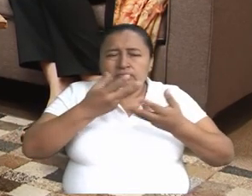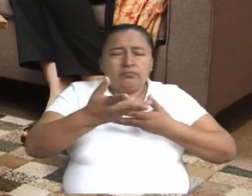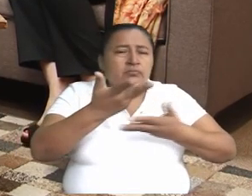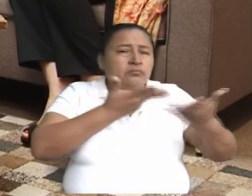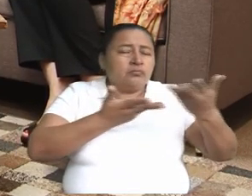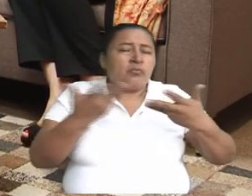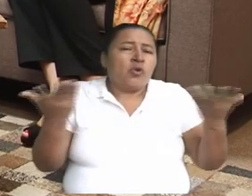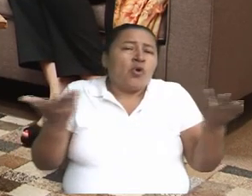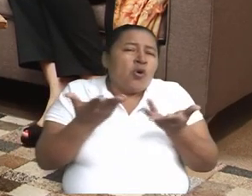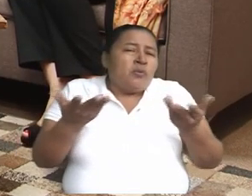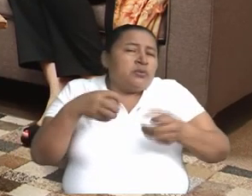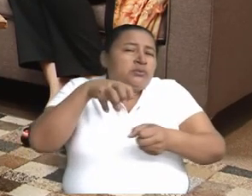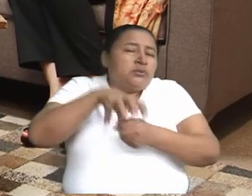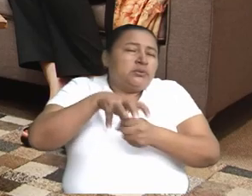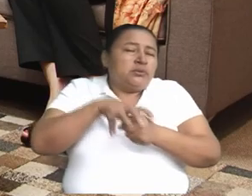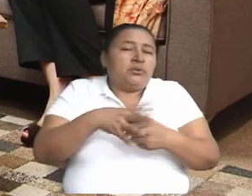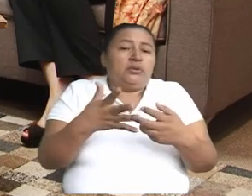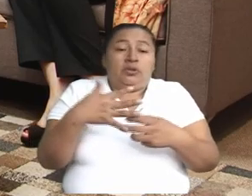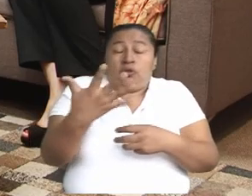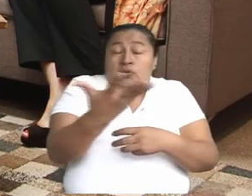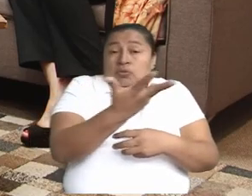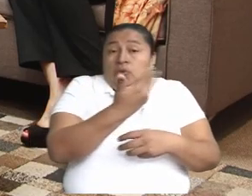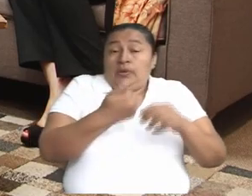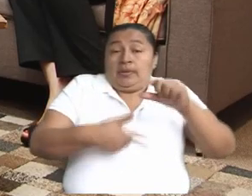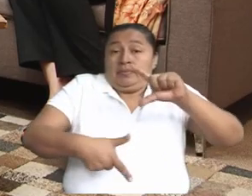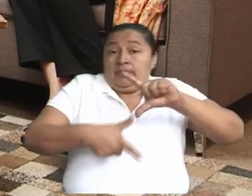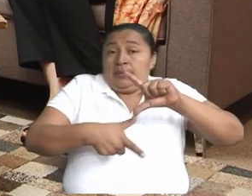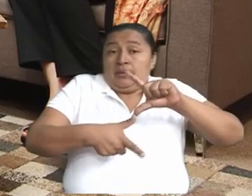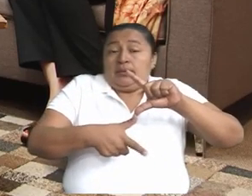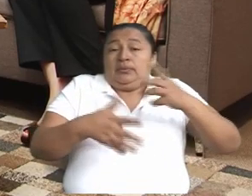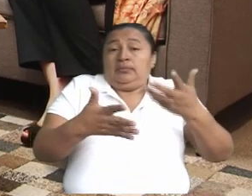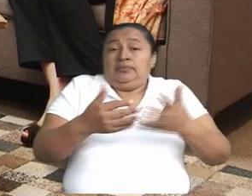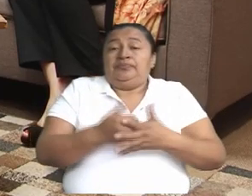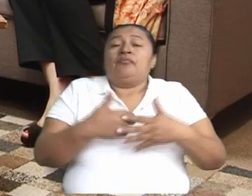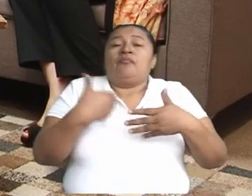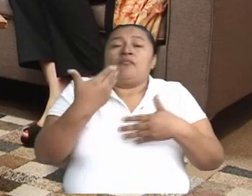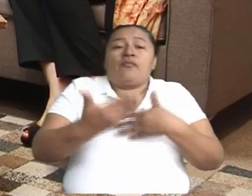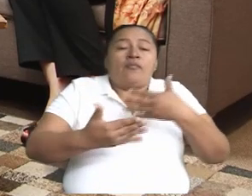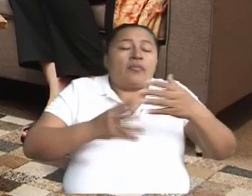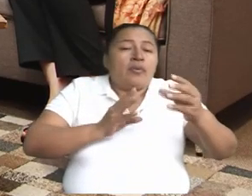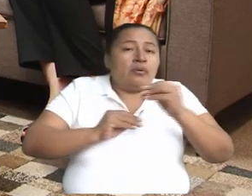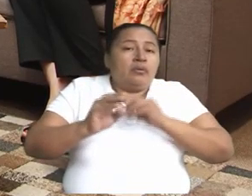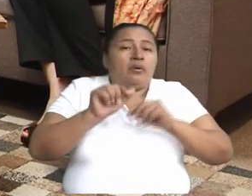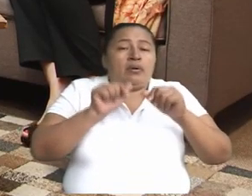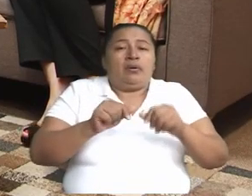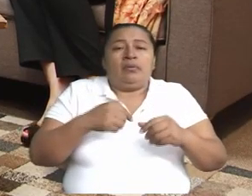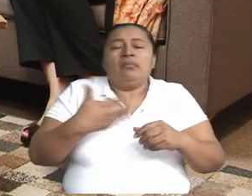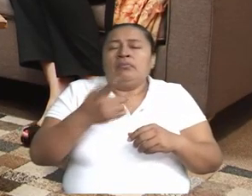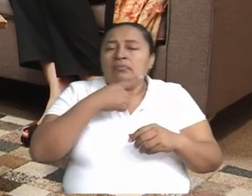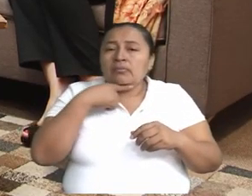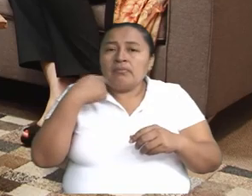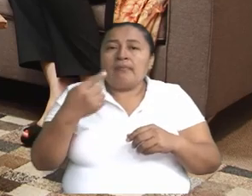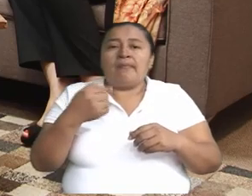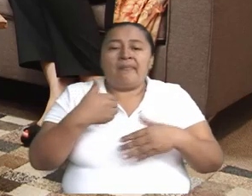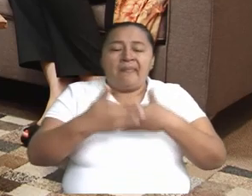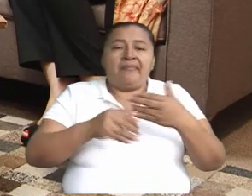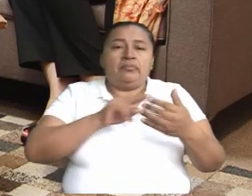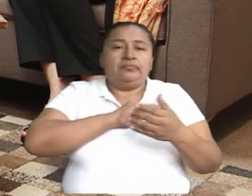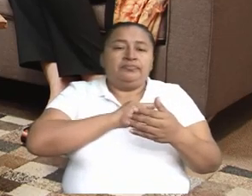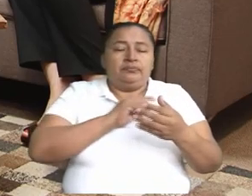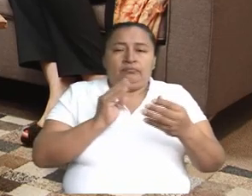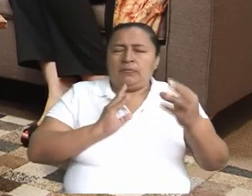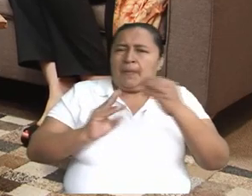estamos viviendo en toda nuestra América Latina. Y se llegan efectivamente en una